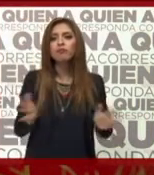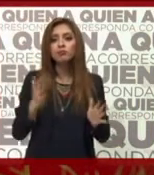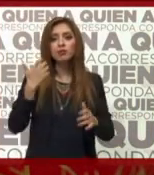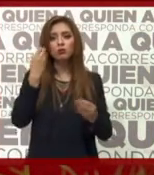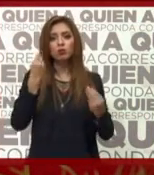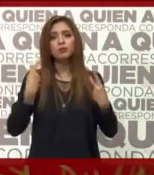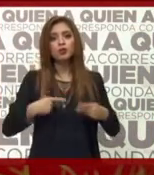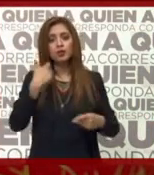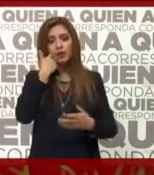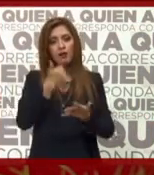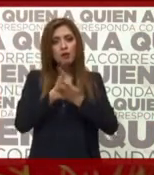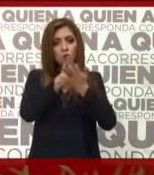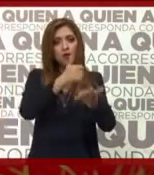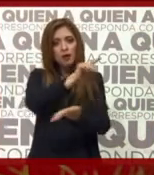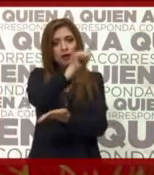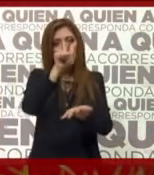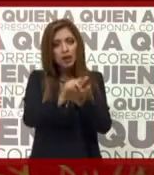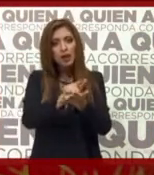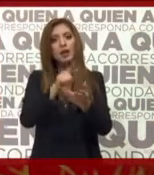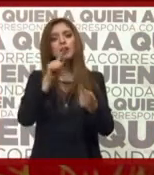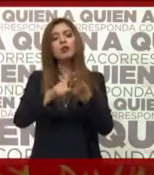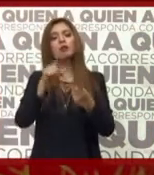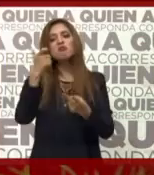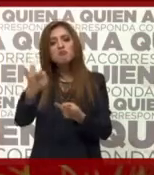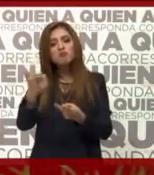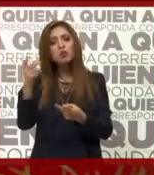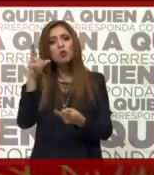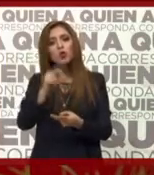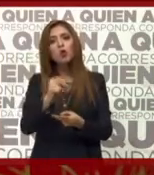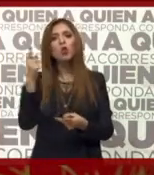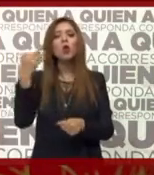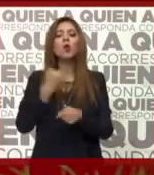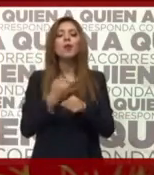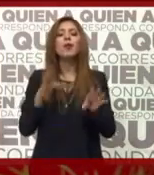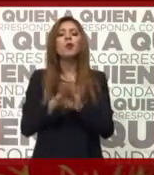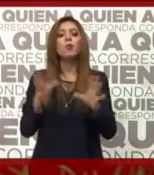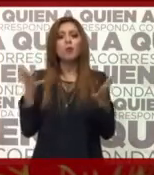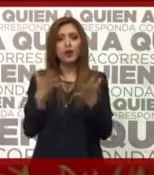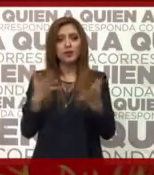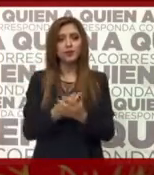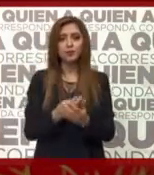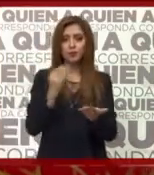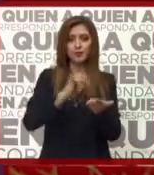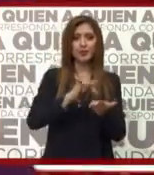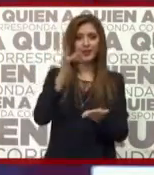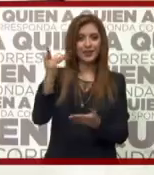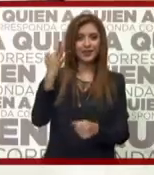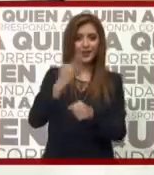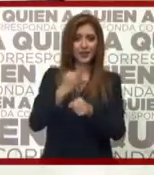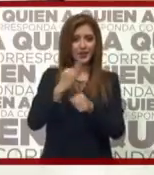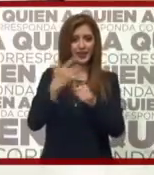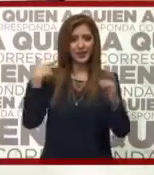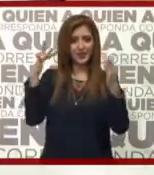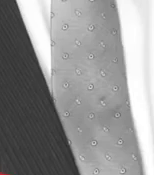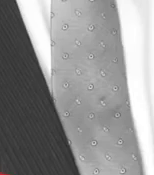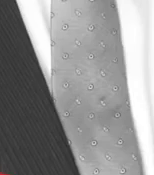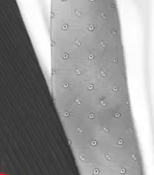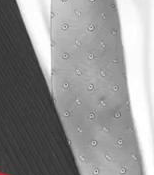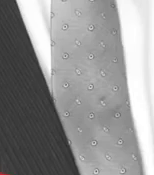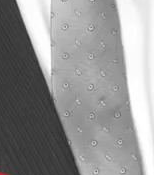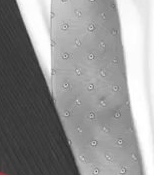en el plan legal en el plan más de dinero en a ver cómo los lazcoz muy amable y gracias